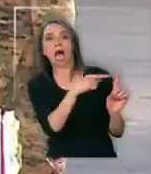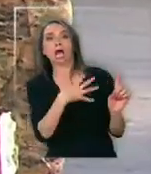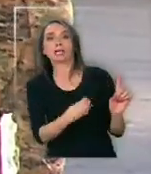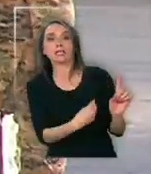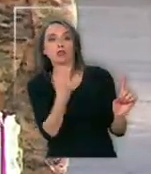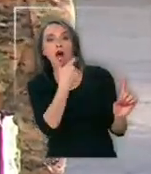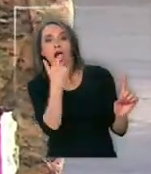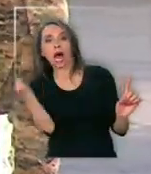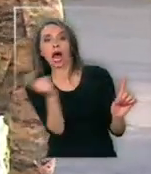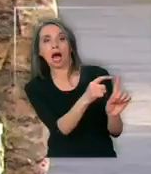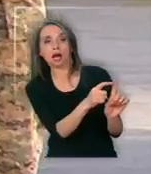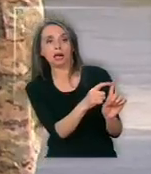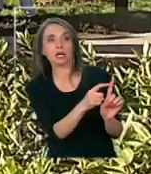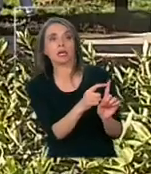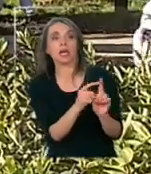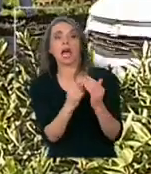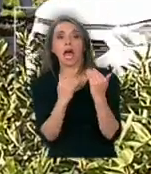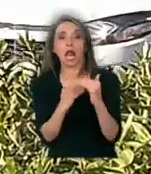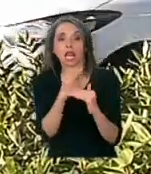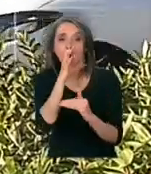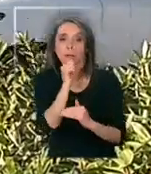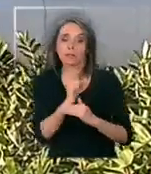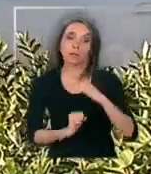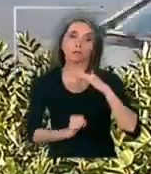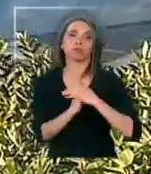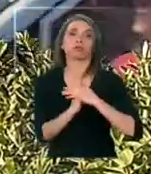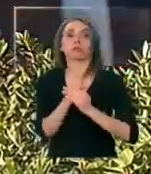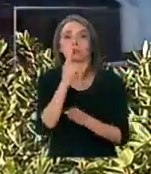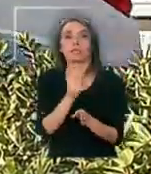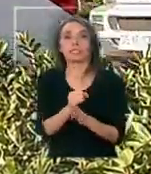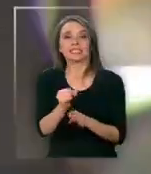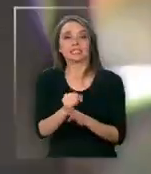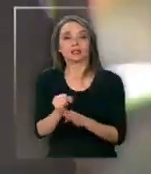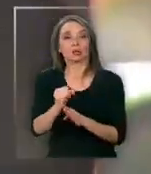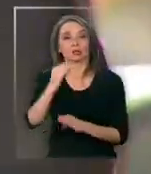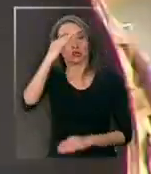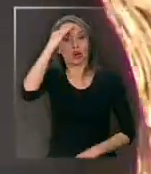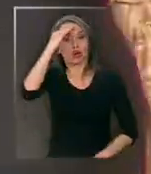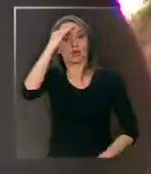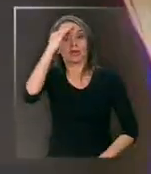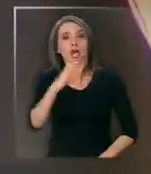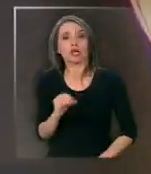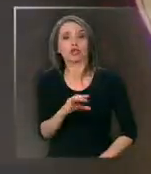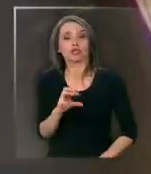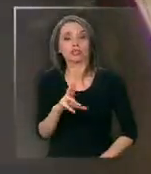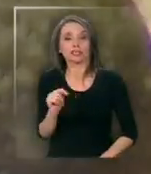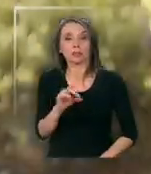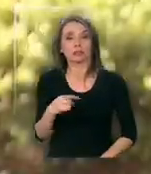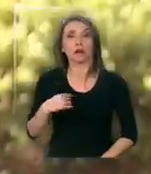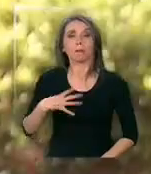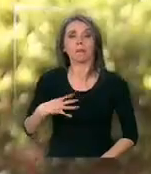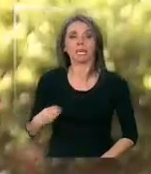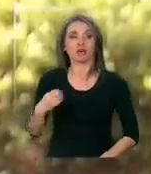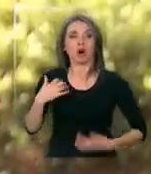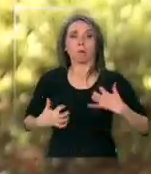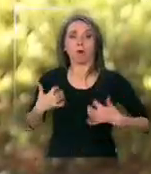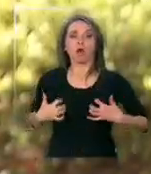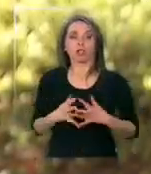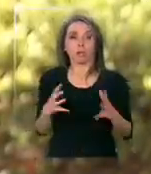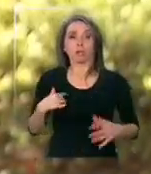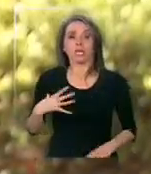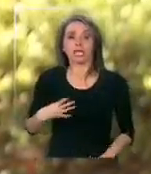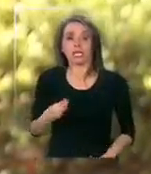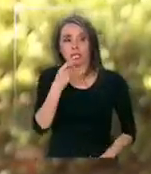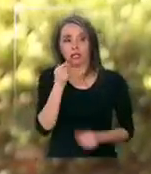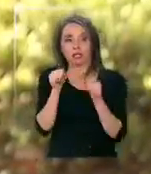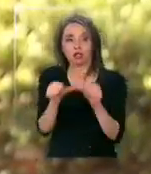Fue precisamente lo que superó el límite de tolerancia del instructor de conscriptos del ejército. Y a mi hijo le molestó mucho, y eso que mi hijo